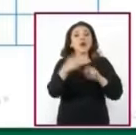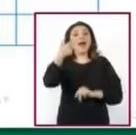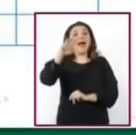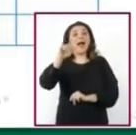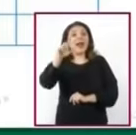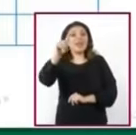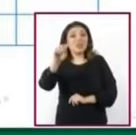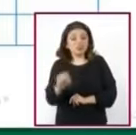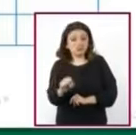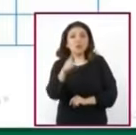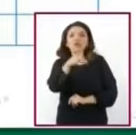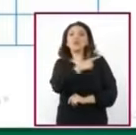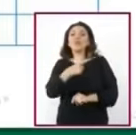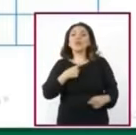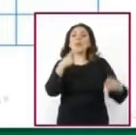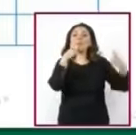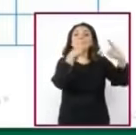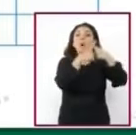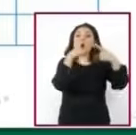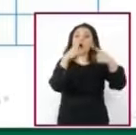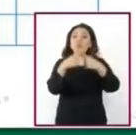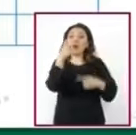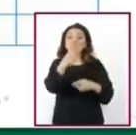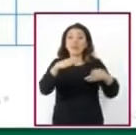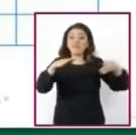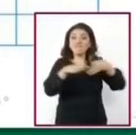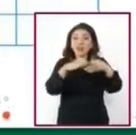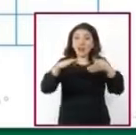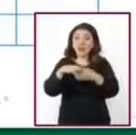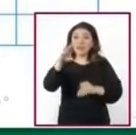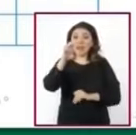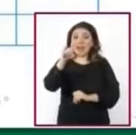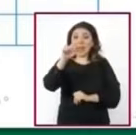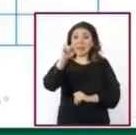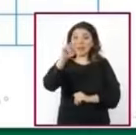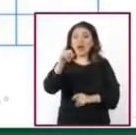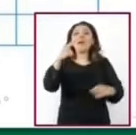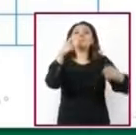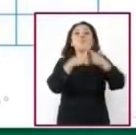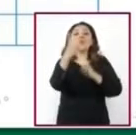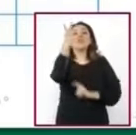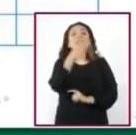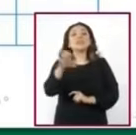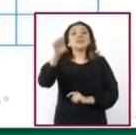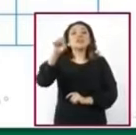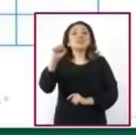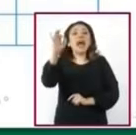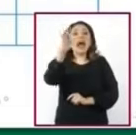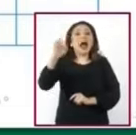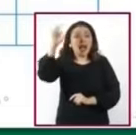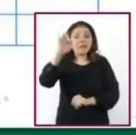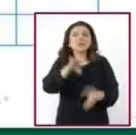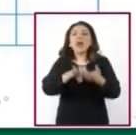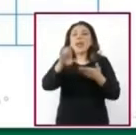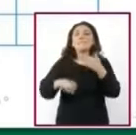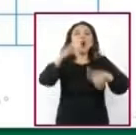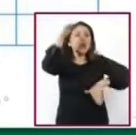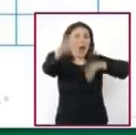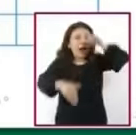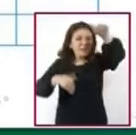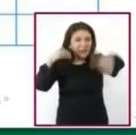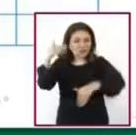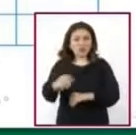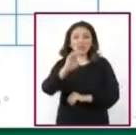en grados, se multiplica la frecuencia relativa por 360 grados. Por ejemplo, con la natación,